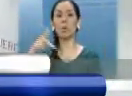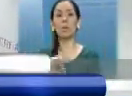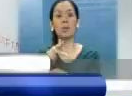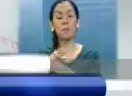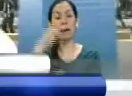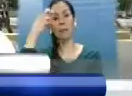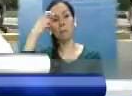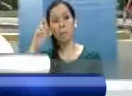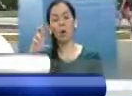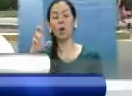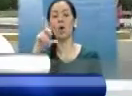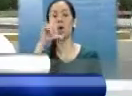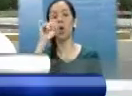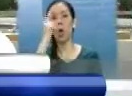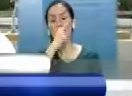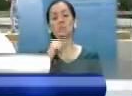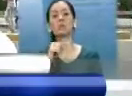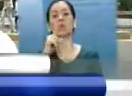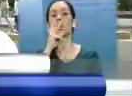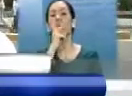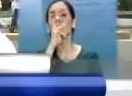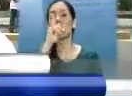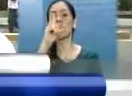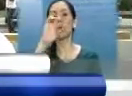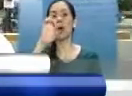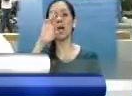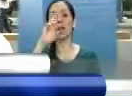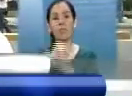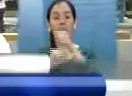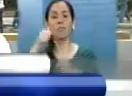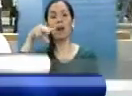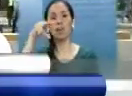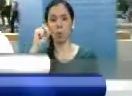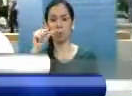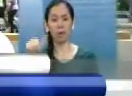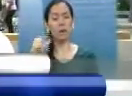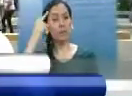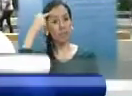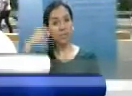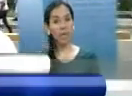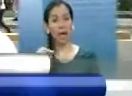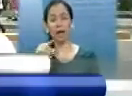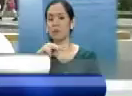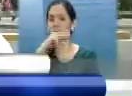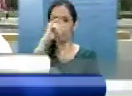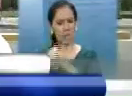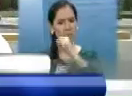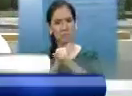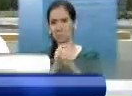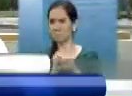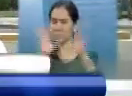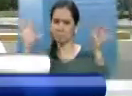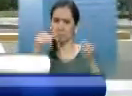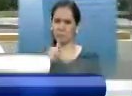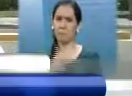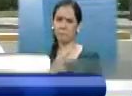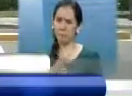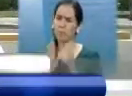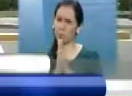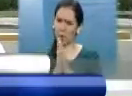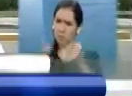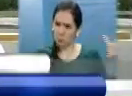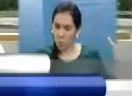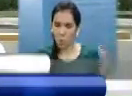los huérfanos. Primero vamos a establecerlo como el Día Nacional del Huérfano y segundo invitar a toda la población de Guatemala para que se